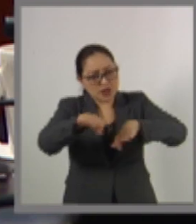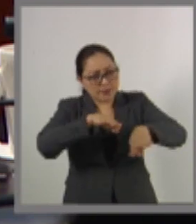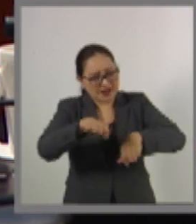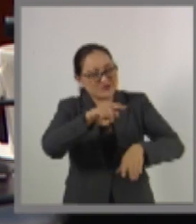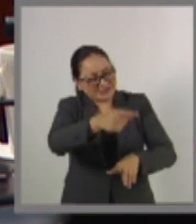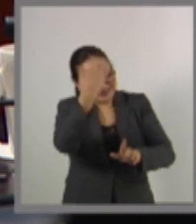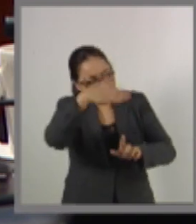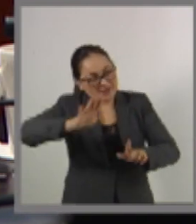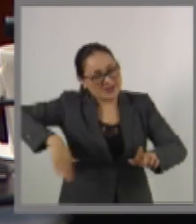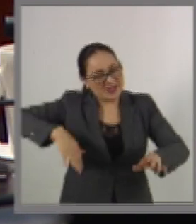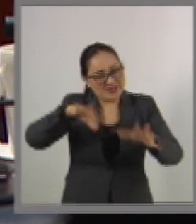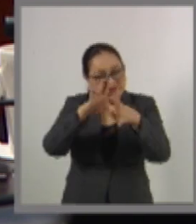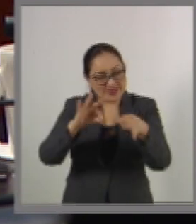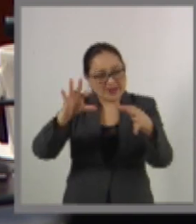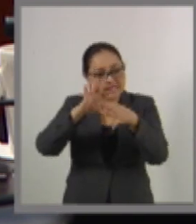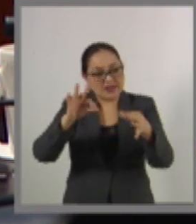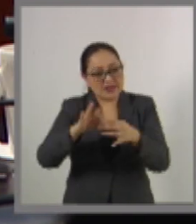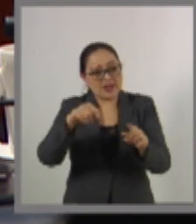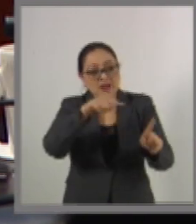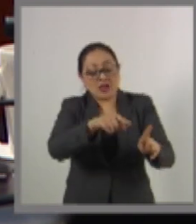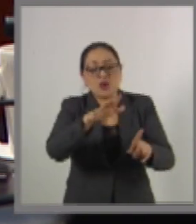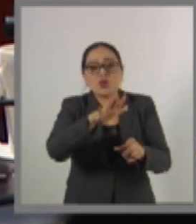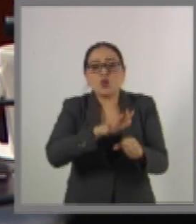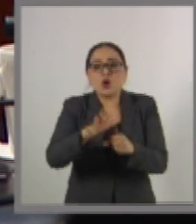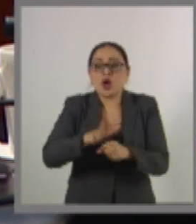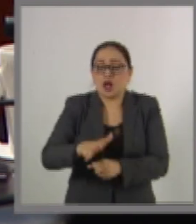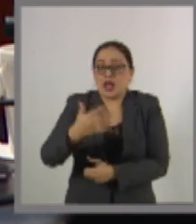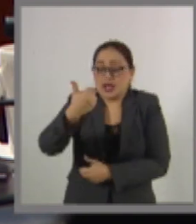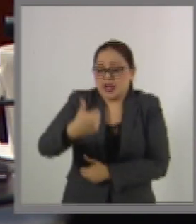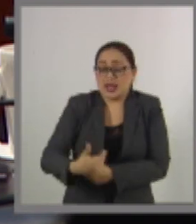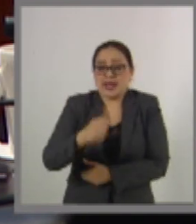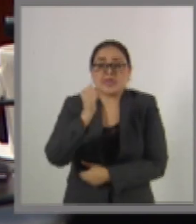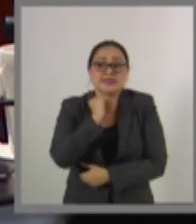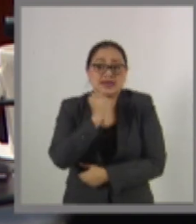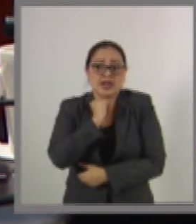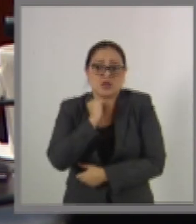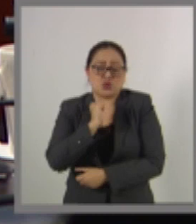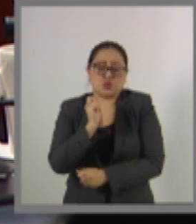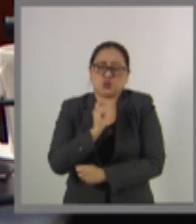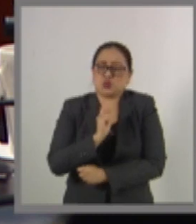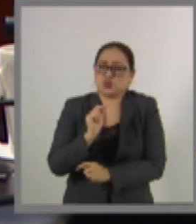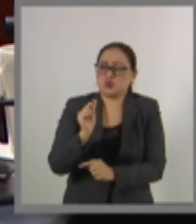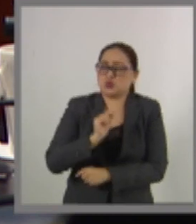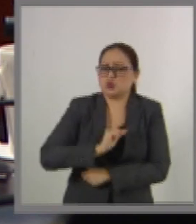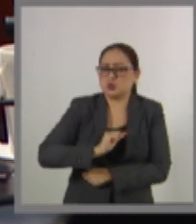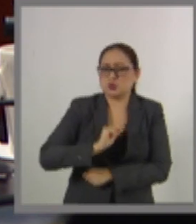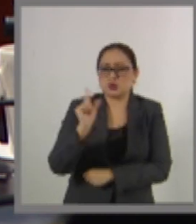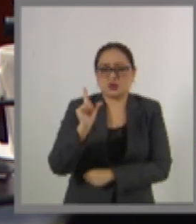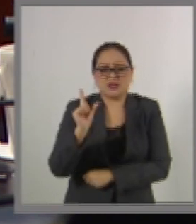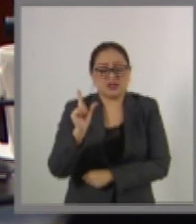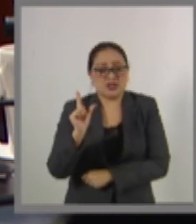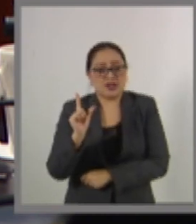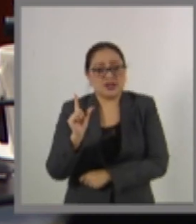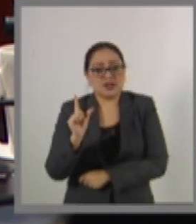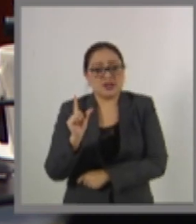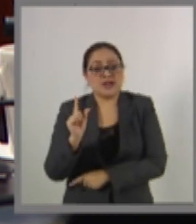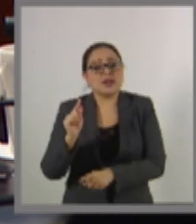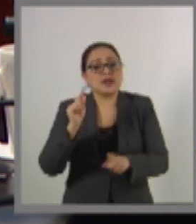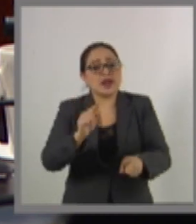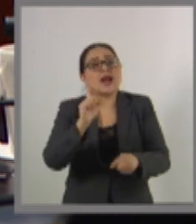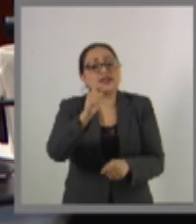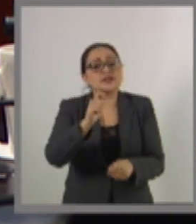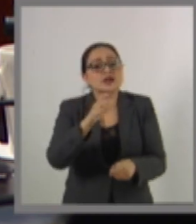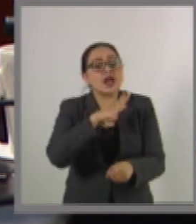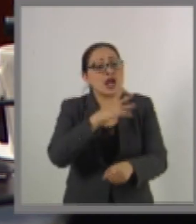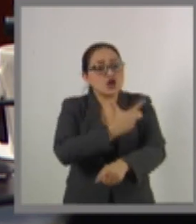bien lo señaló, su condición de senador de alta calidad lo llevó a ser el